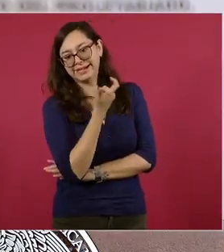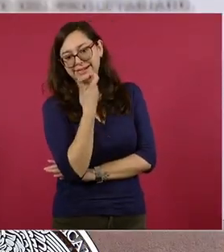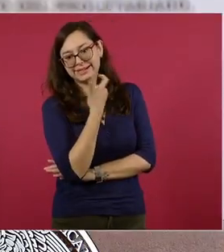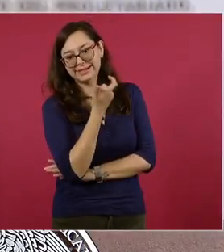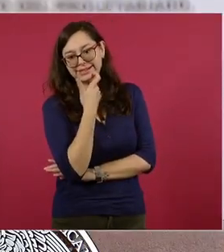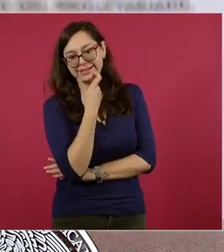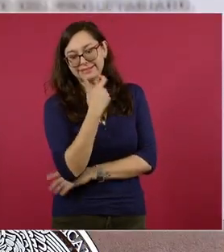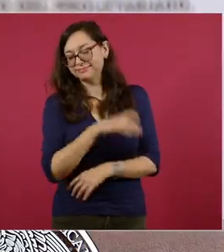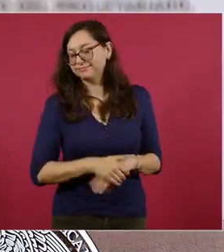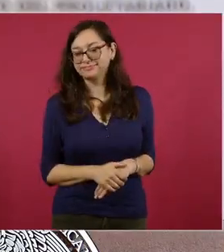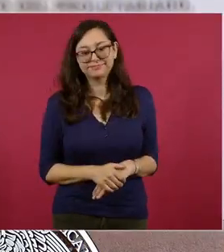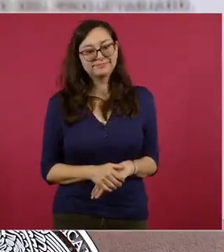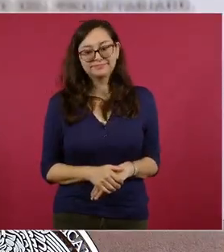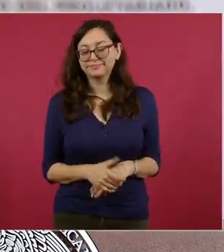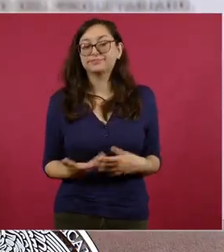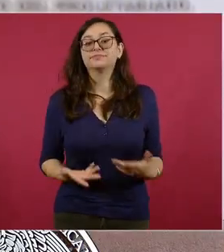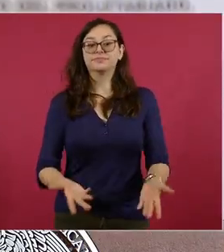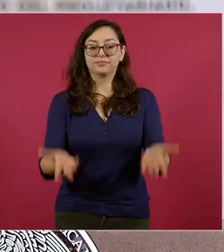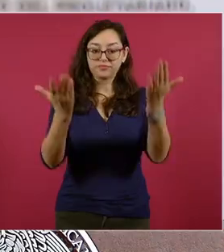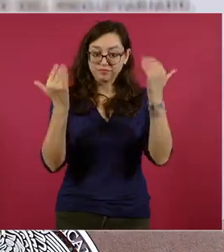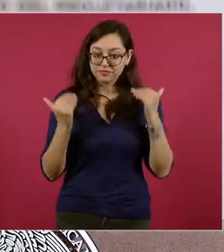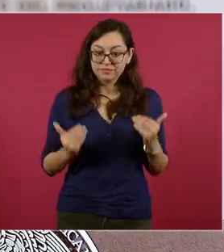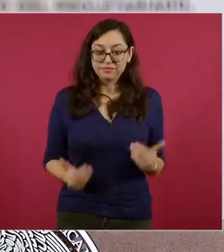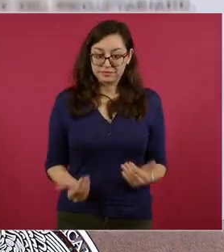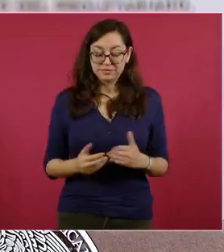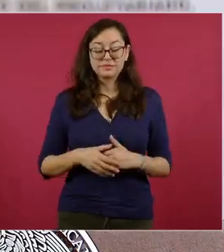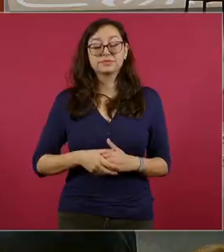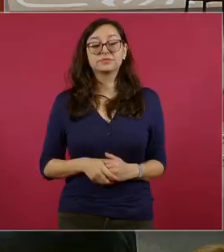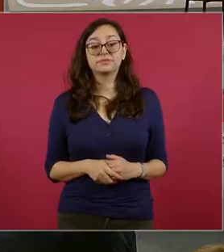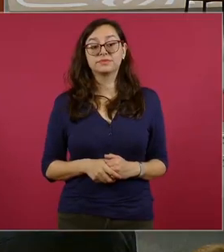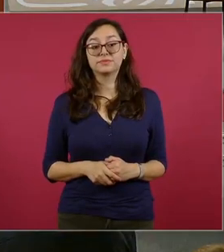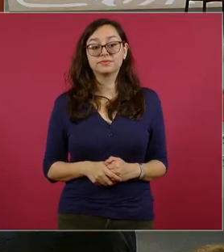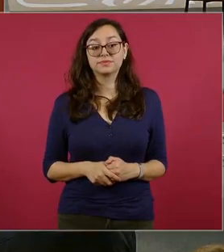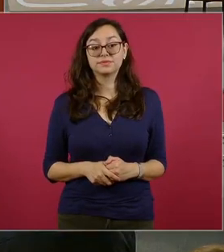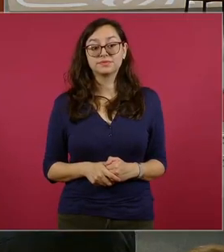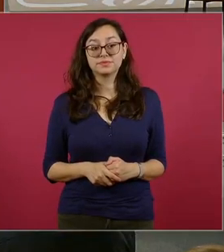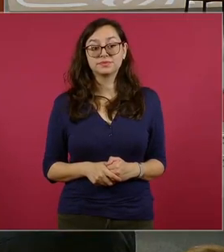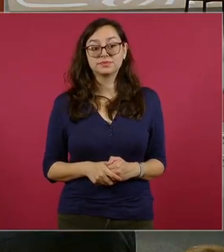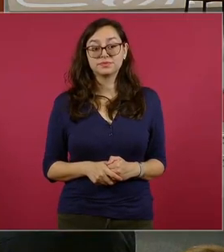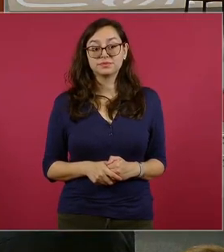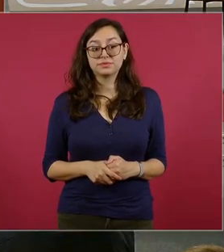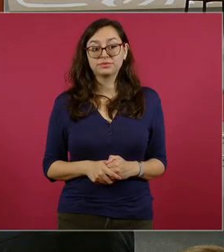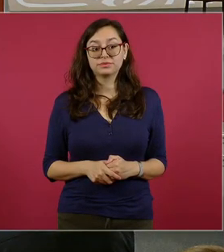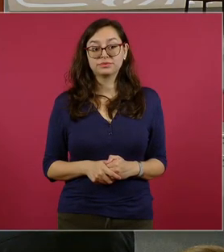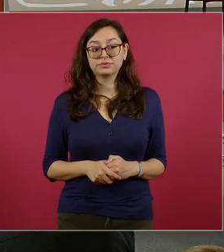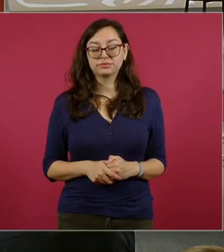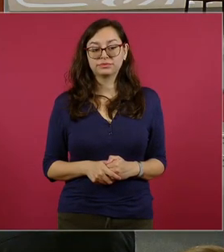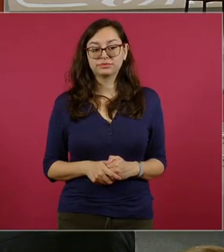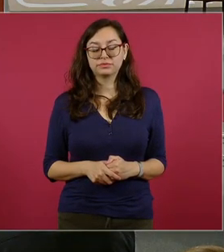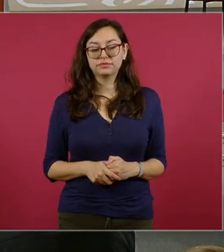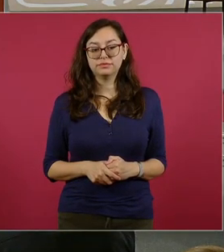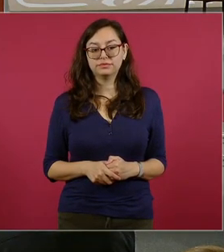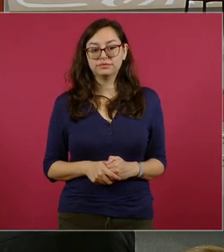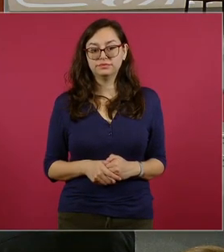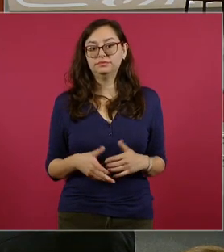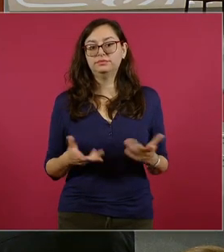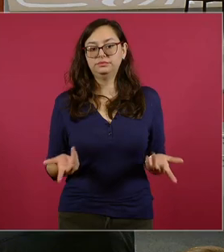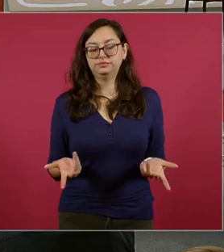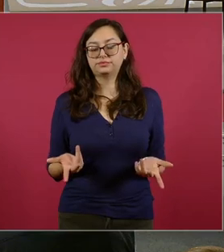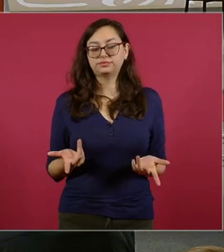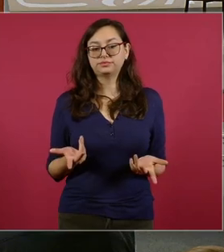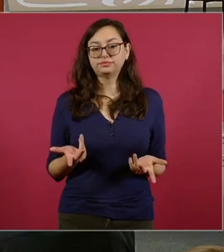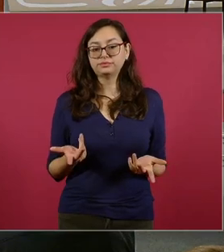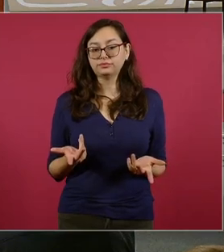Vamos con la siguiente. Ustedes saben que una de las dependencias de las empresas